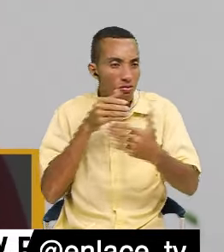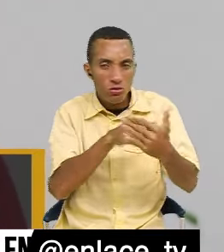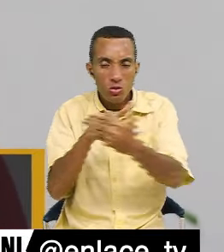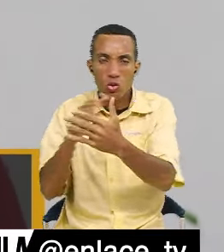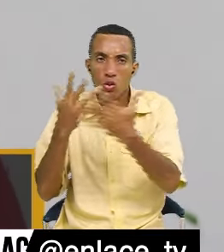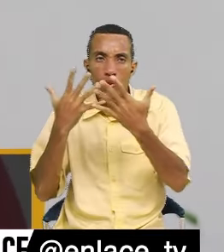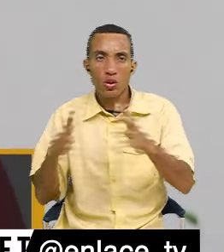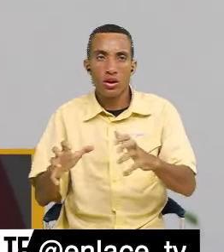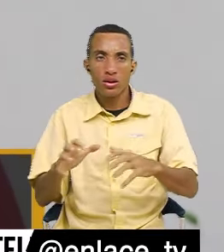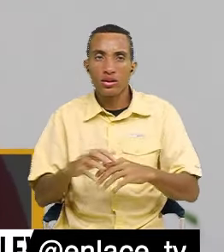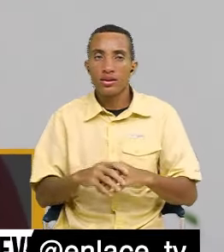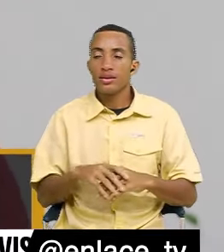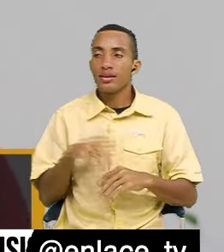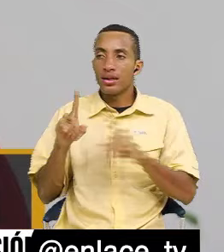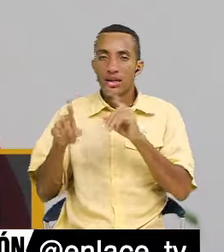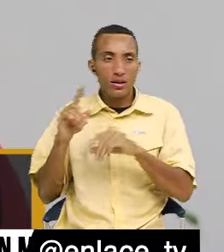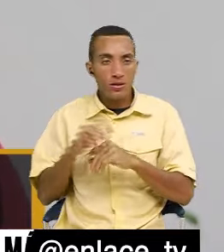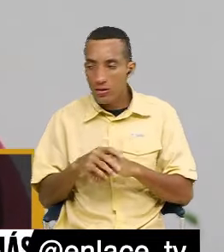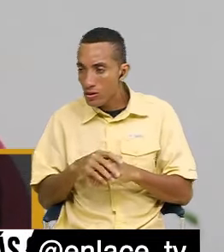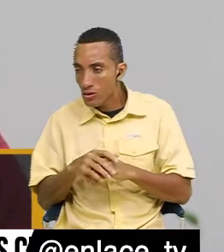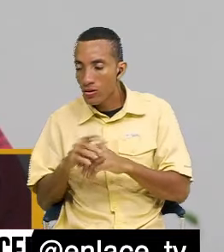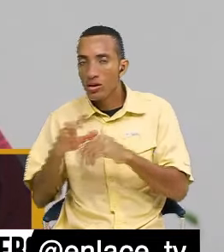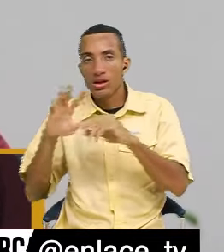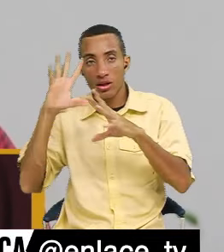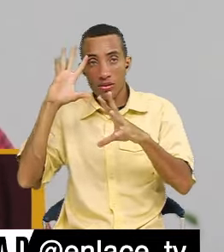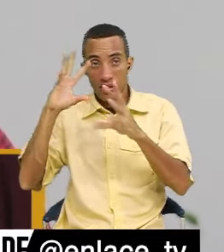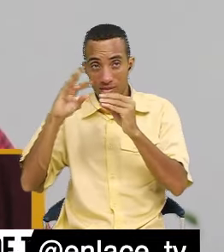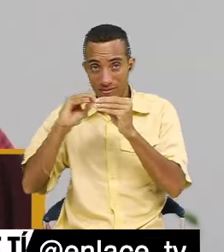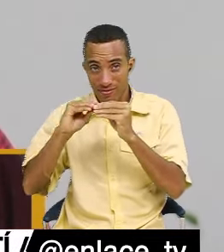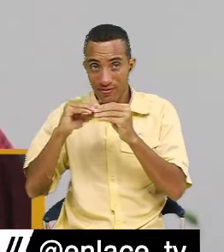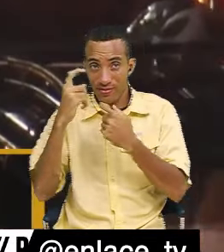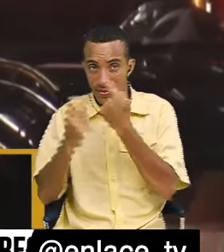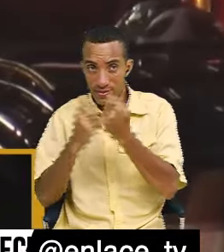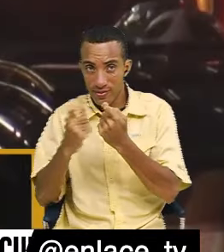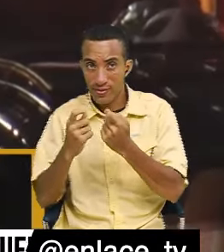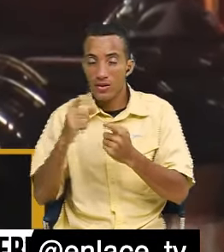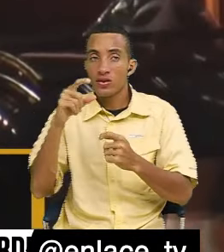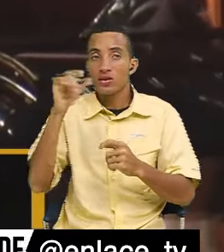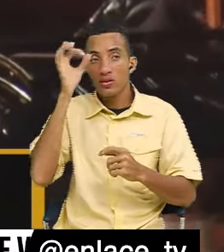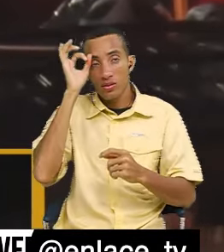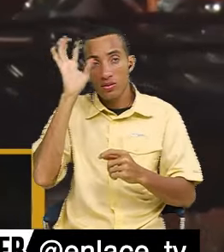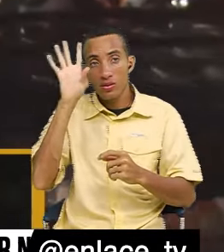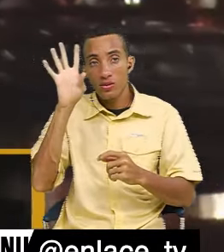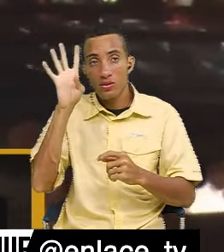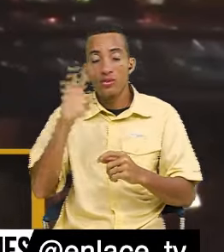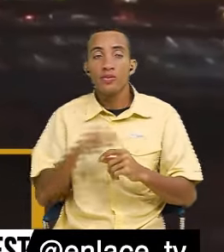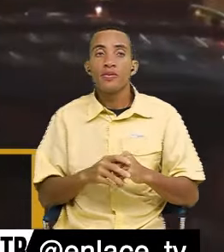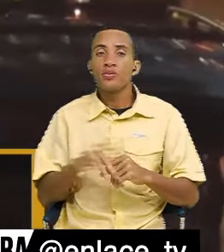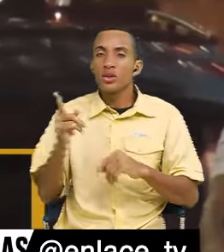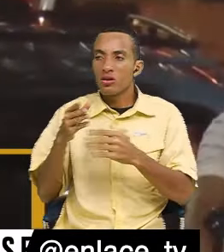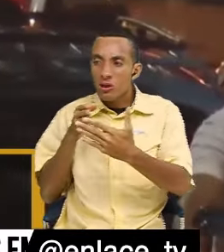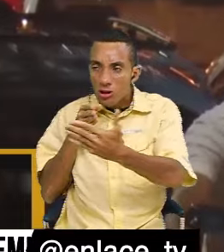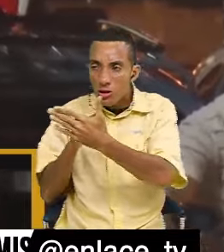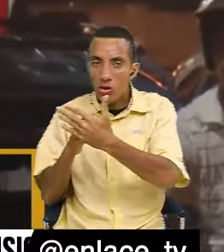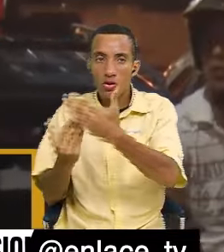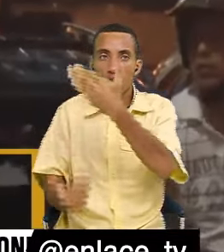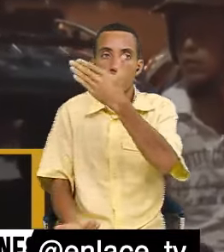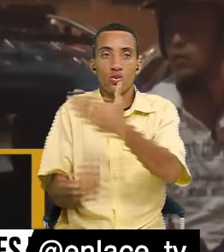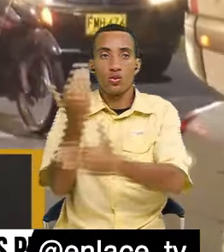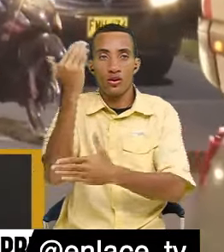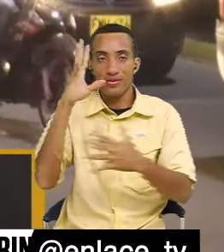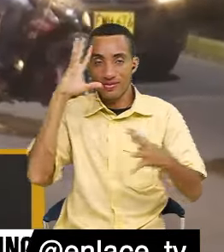hay injerencia de algún negocio jurídico en el que el municipio esté interviniendo. Aunque las amenazas podrían darse por el nuevo contrato de transporte